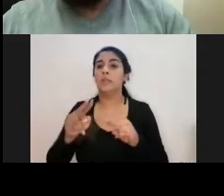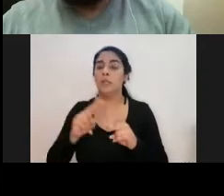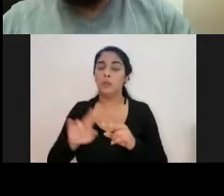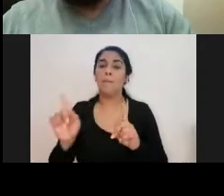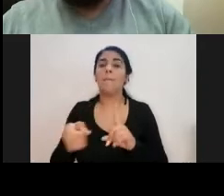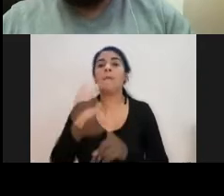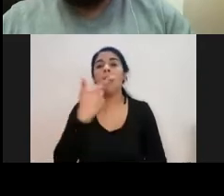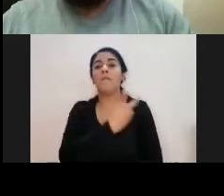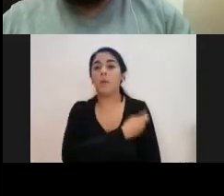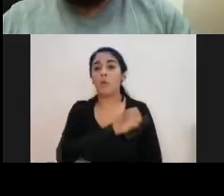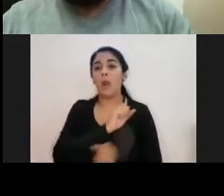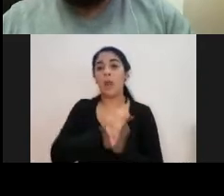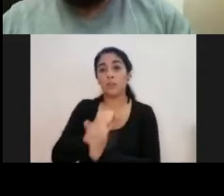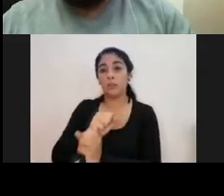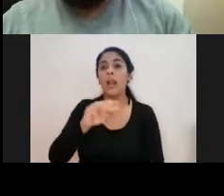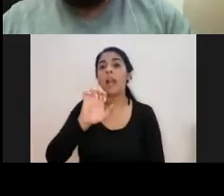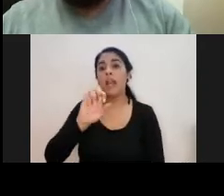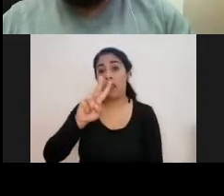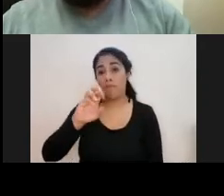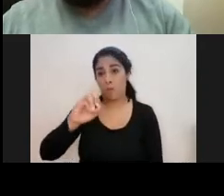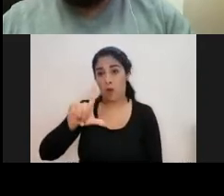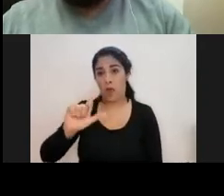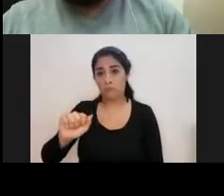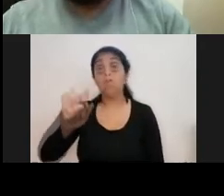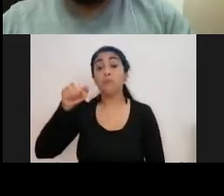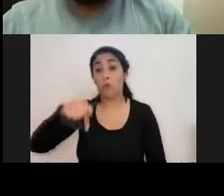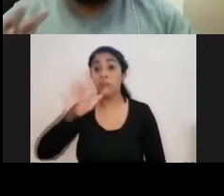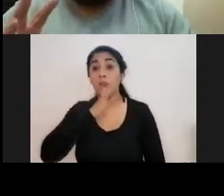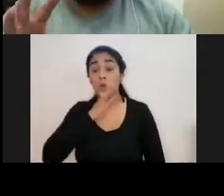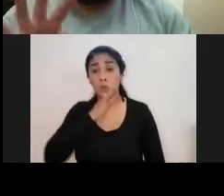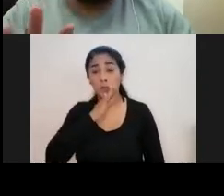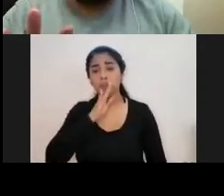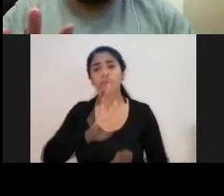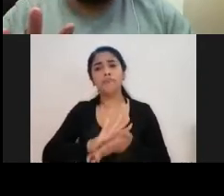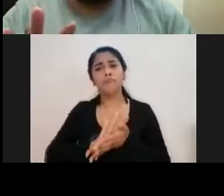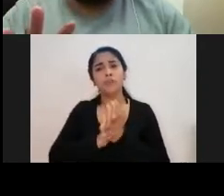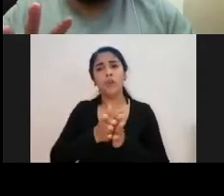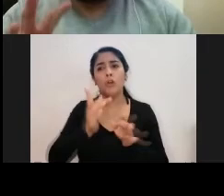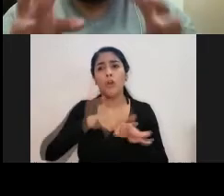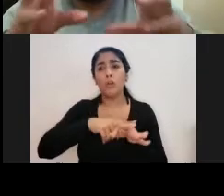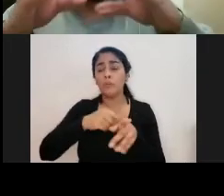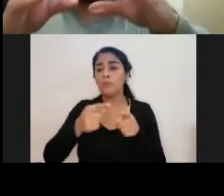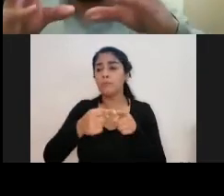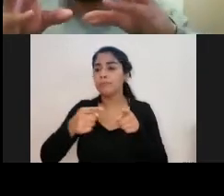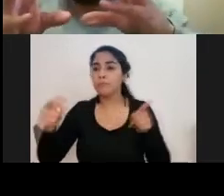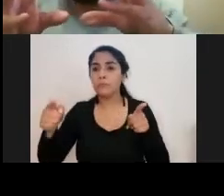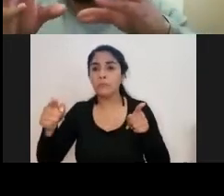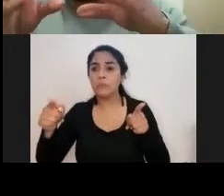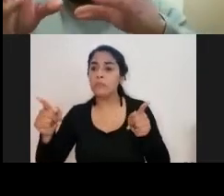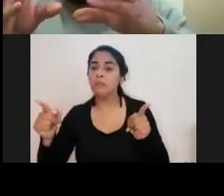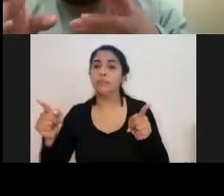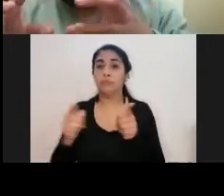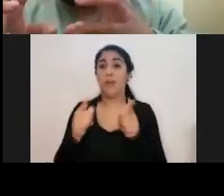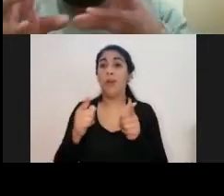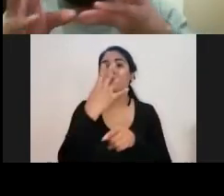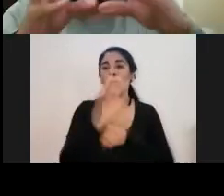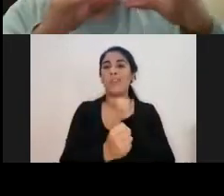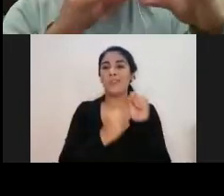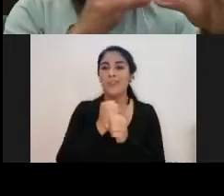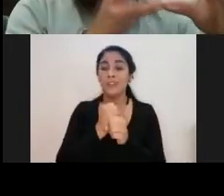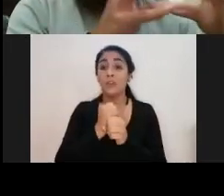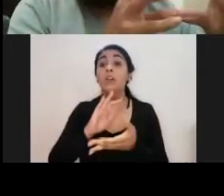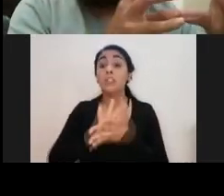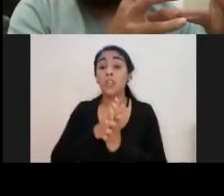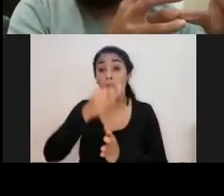se está utilizando. O sea, todos esos tiempos, ¿cierto?, se acortaron a 4 años. Y toda esa experiencia se